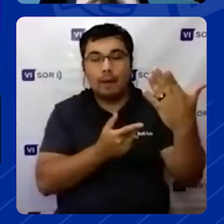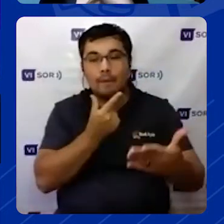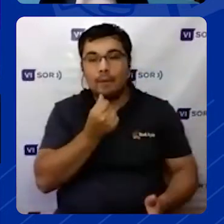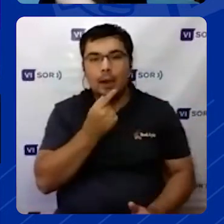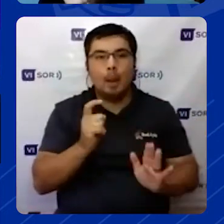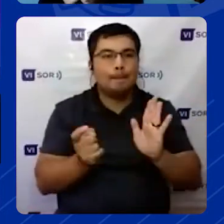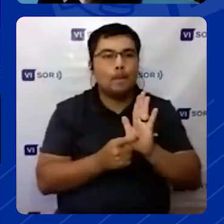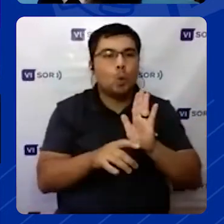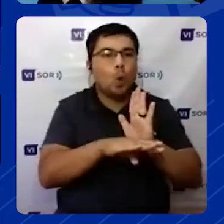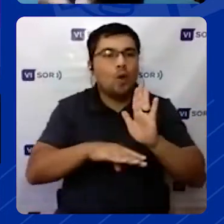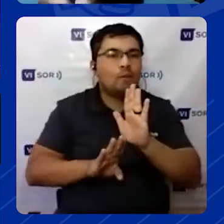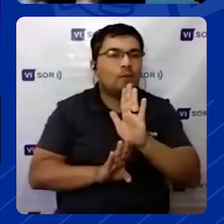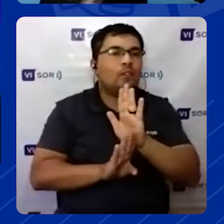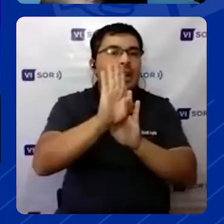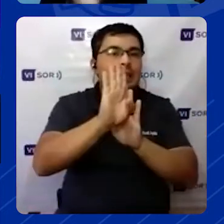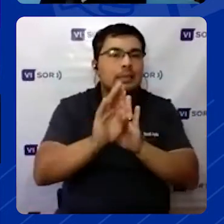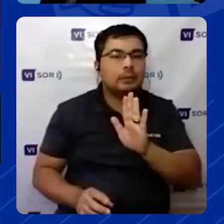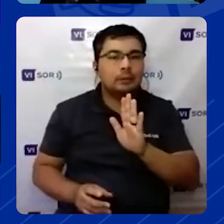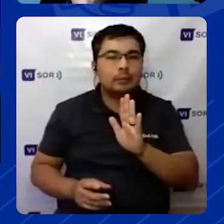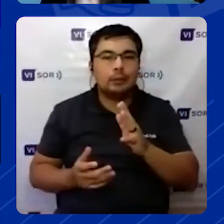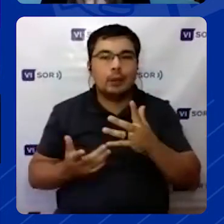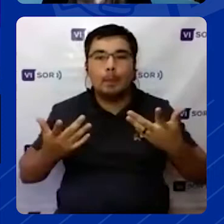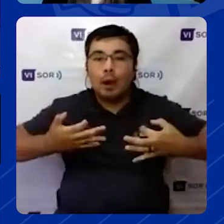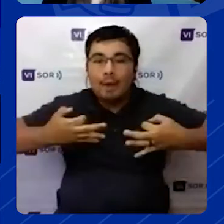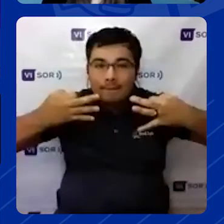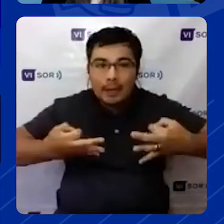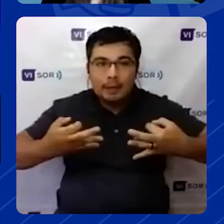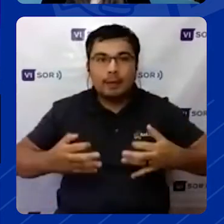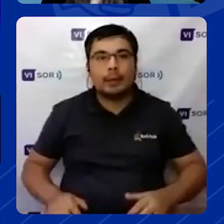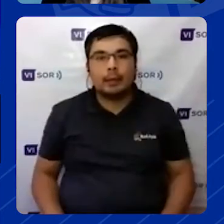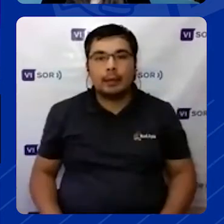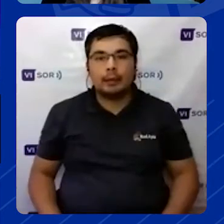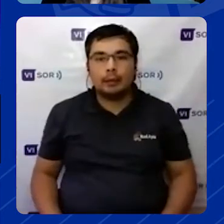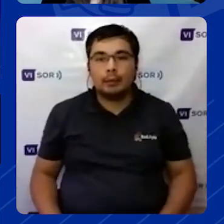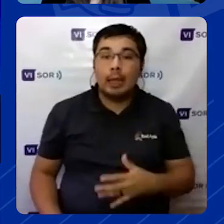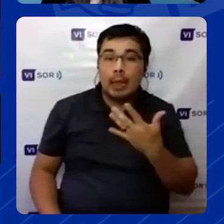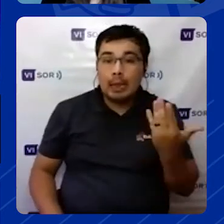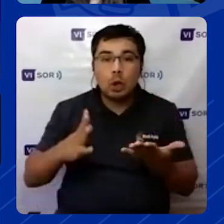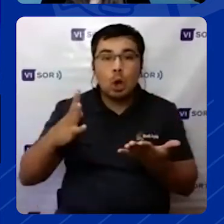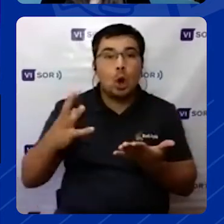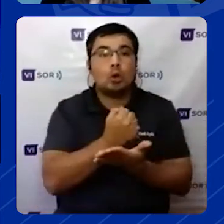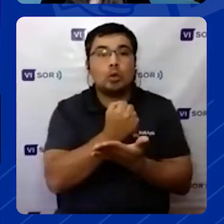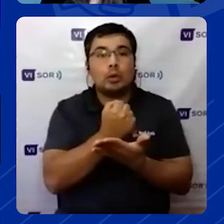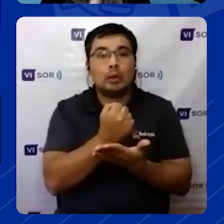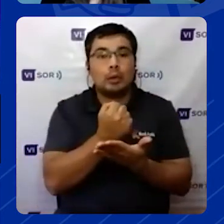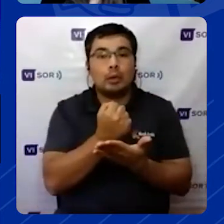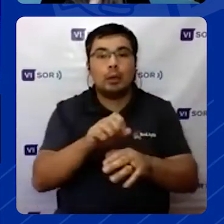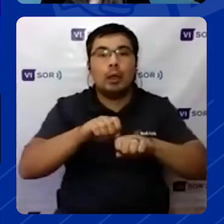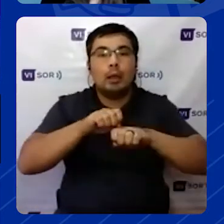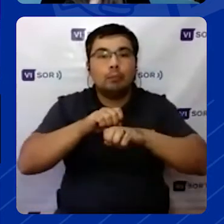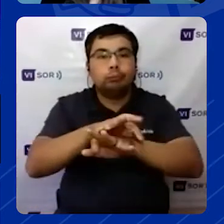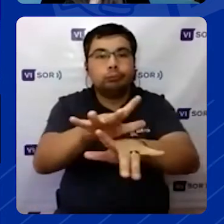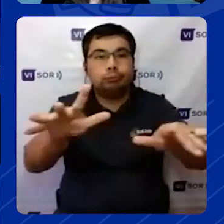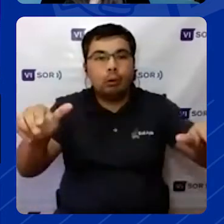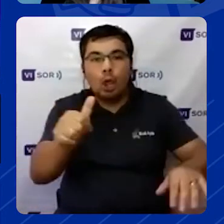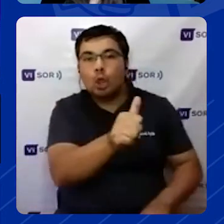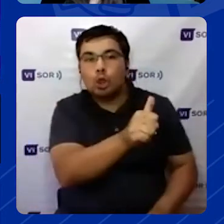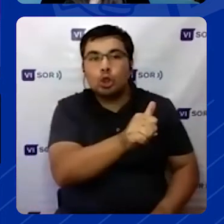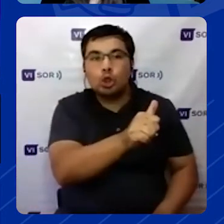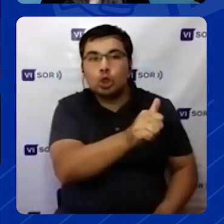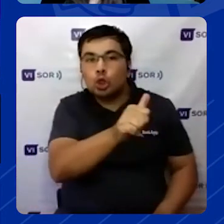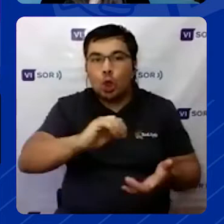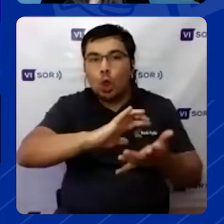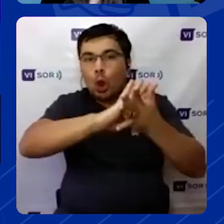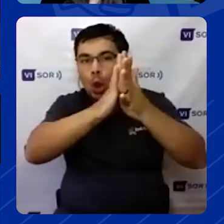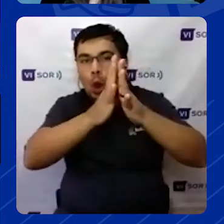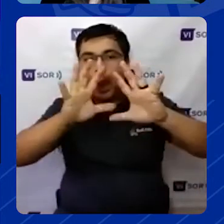Porque efectivamente pues es lo que se ha conseguido difundir de una manera muy rápida, todo el mundo lo ve enseguida, ¿no? La